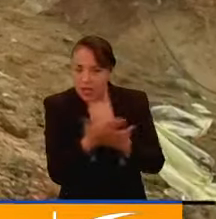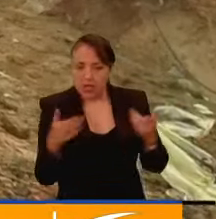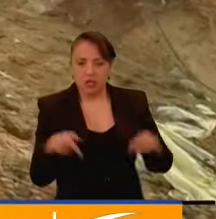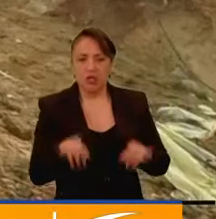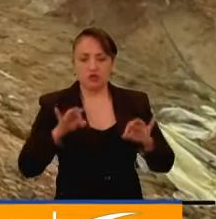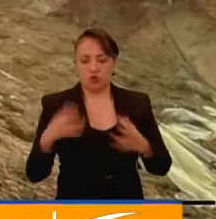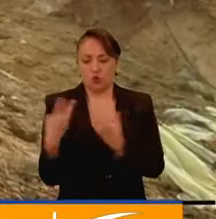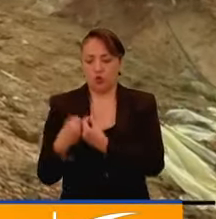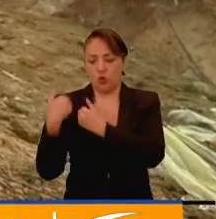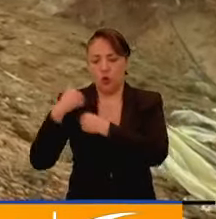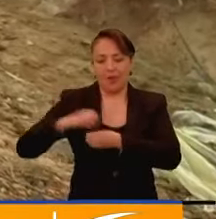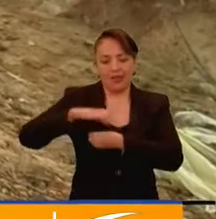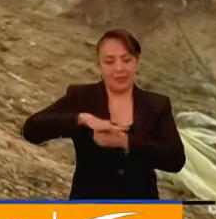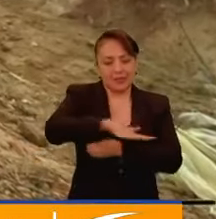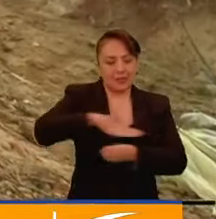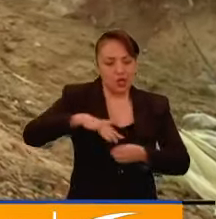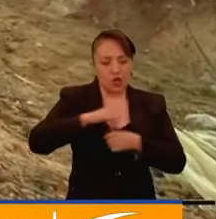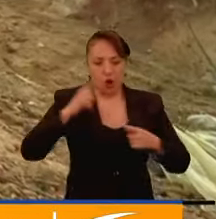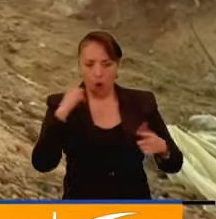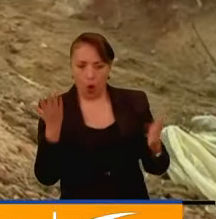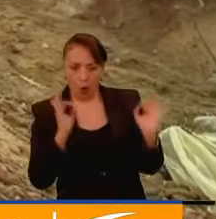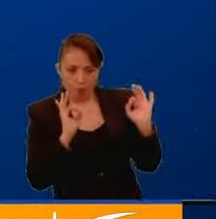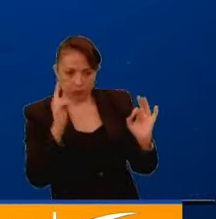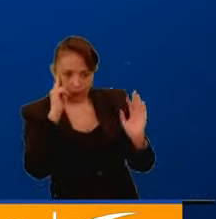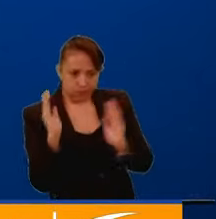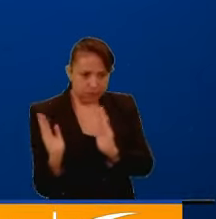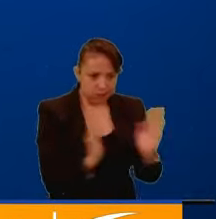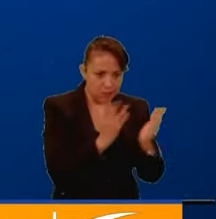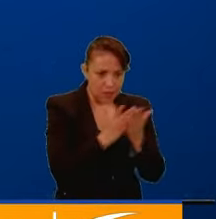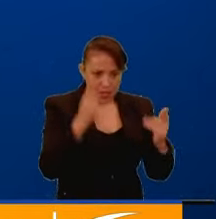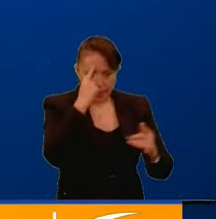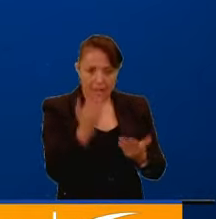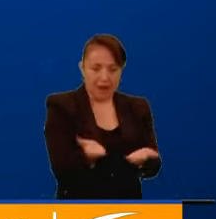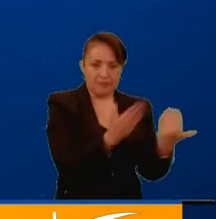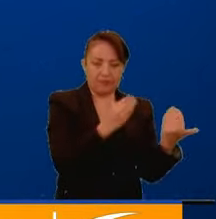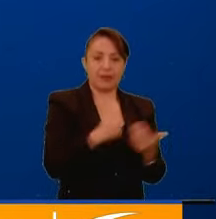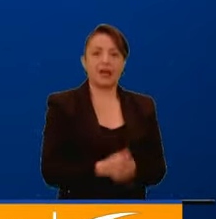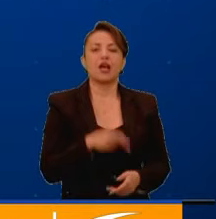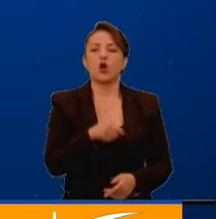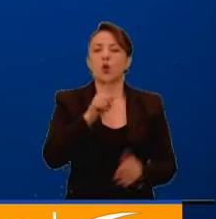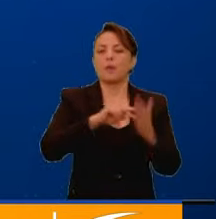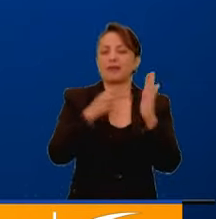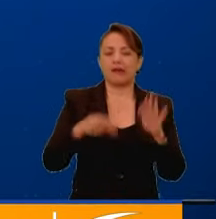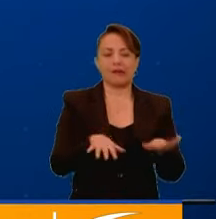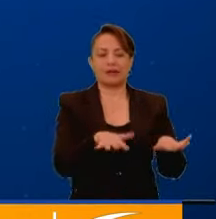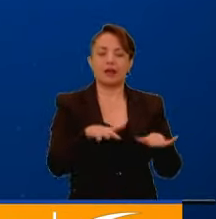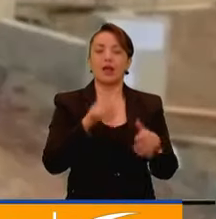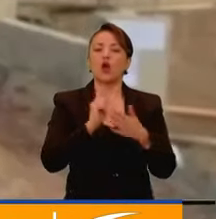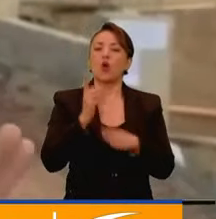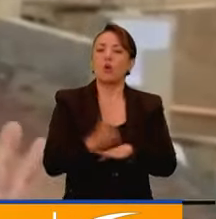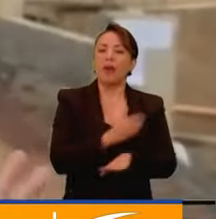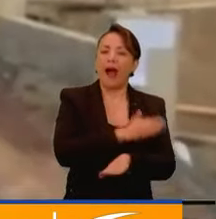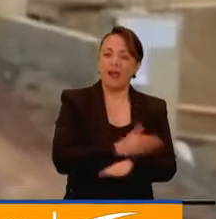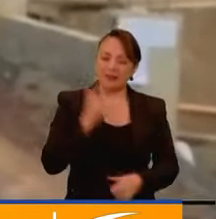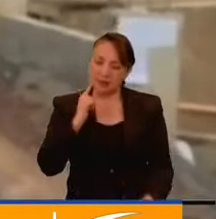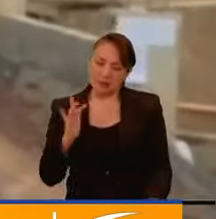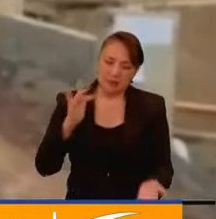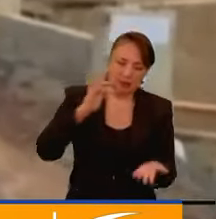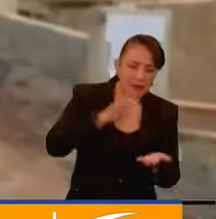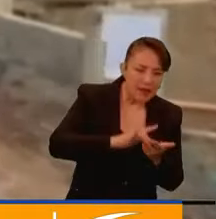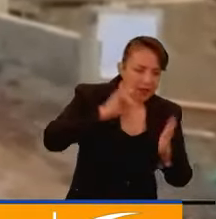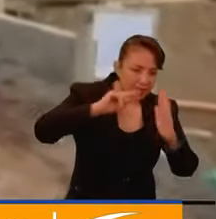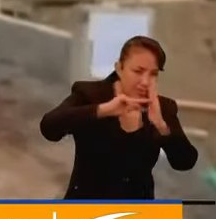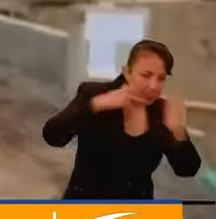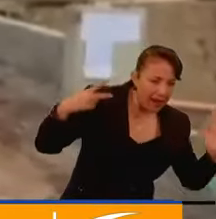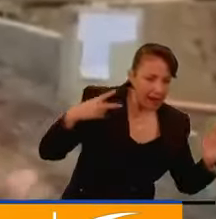distrito el terreno es inestable según informes técnicos este sector precisamente tras las visitas técnicas que hemos hecho y las valoraciones que